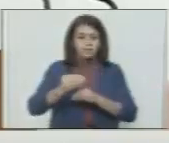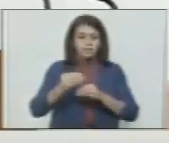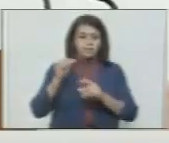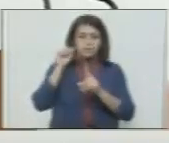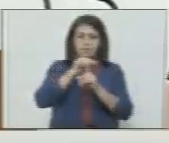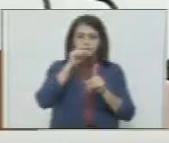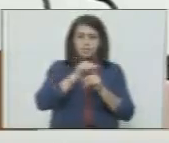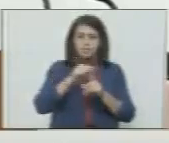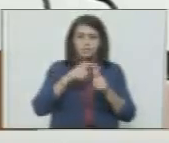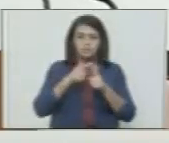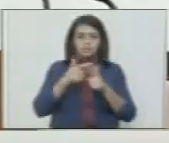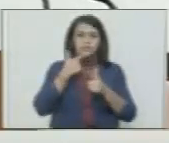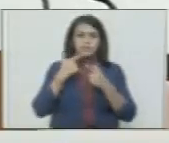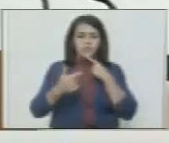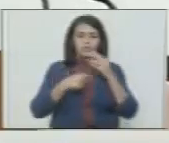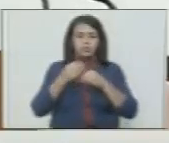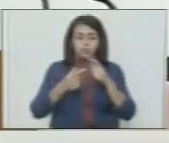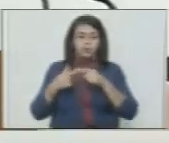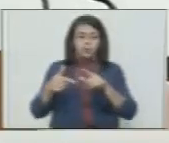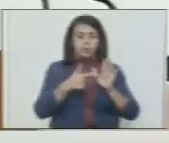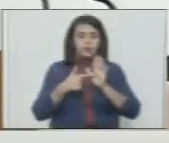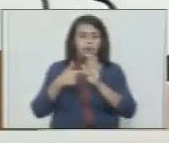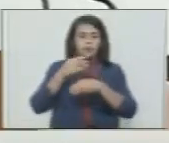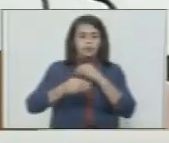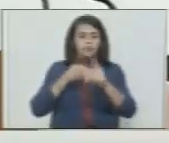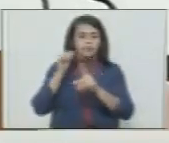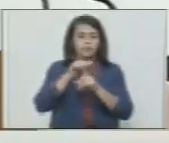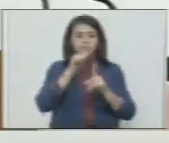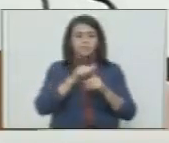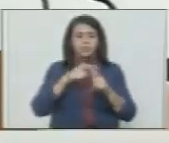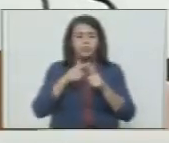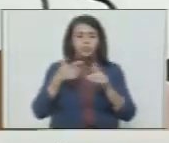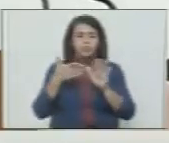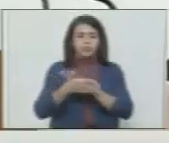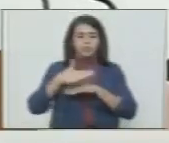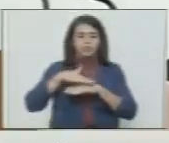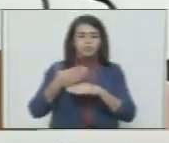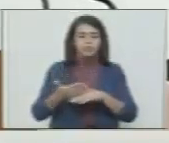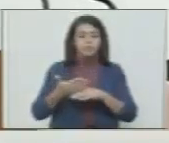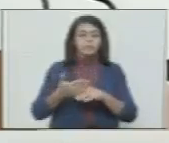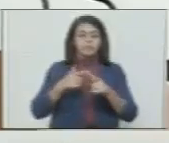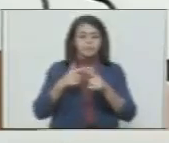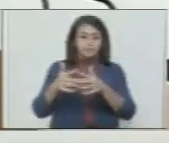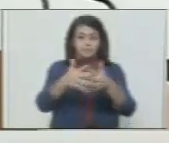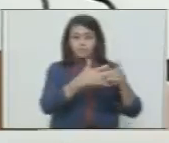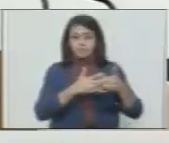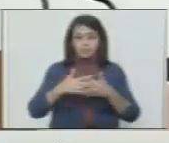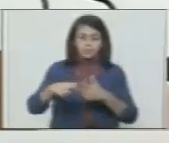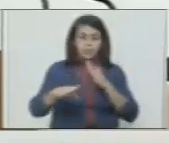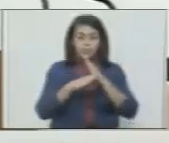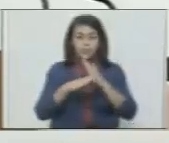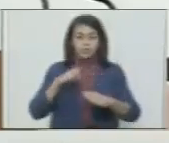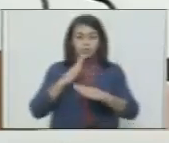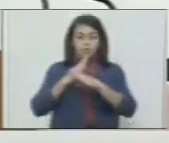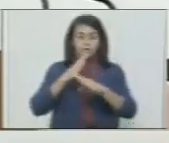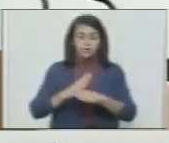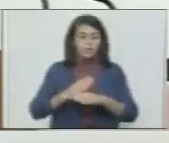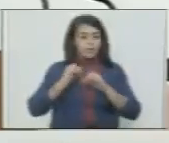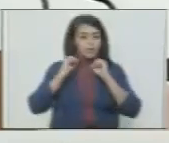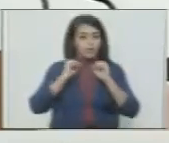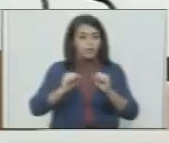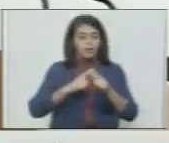forjando día a día en la lucha contra el fascismo, en la lucha contra el imperialismo norteamericano, en la lucha contra ese